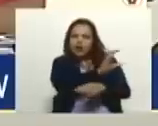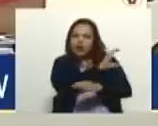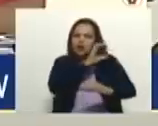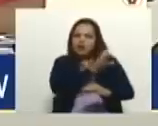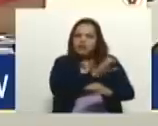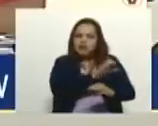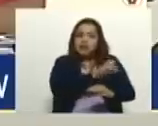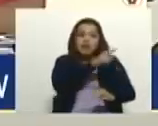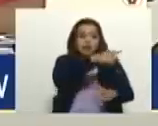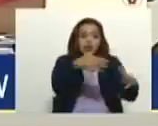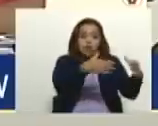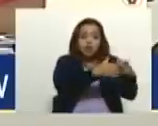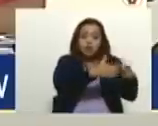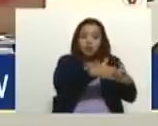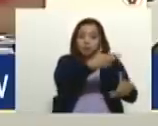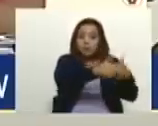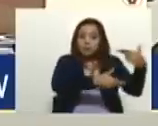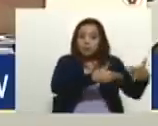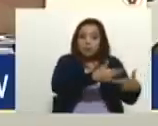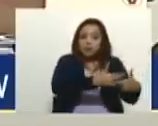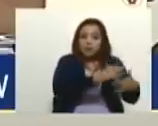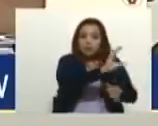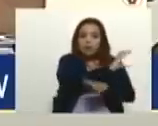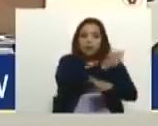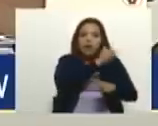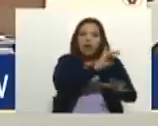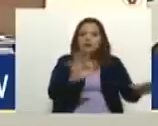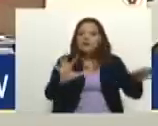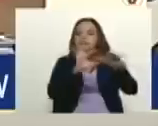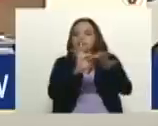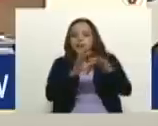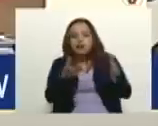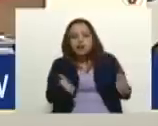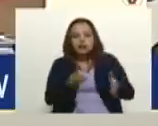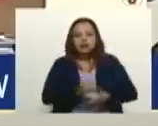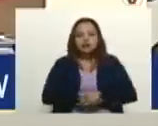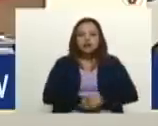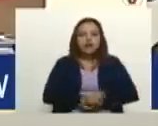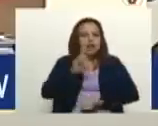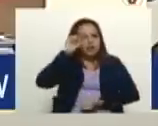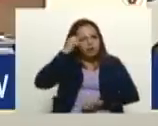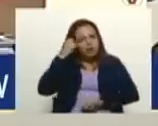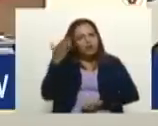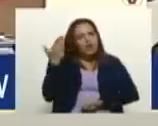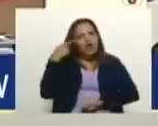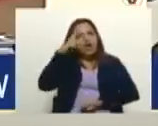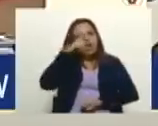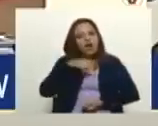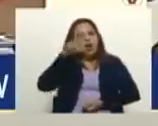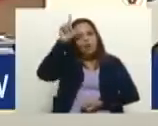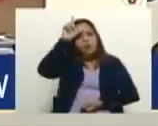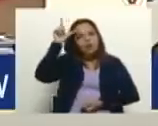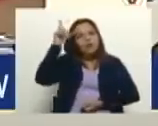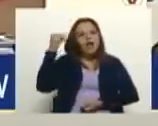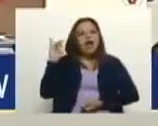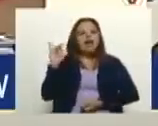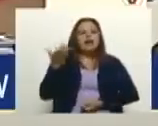traído estos grupos que se han asociado. Recuerdo que cuando Leopoldo López era alcalde,